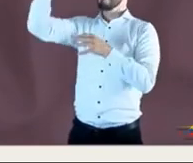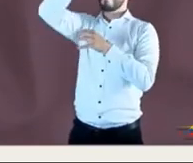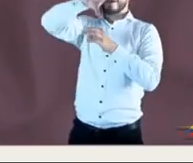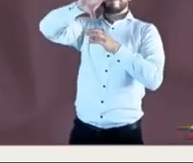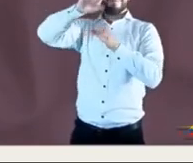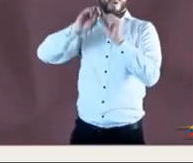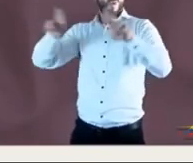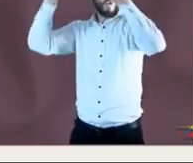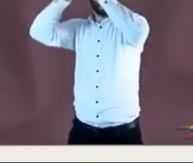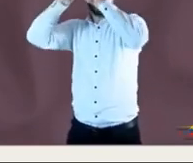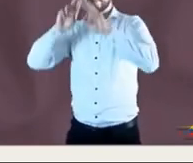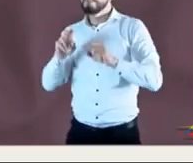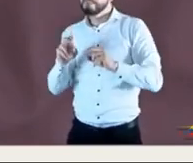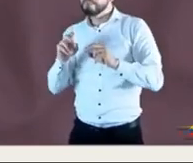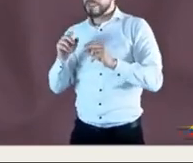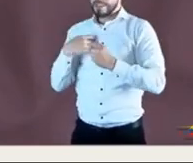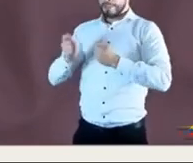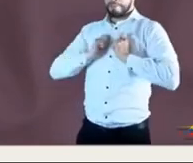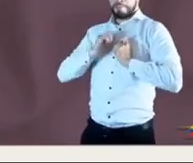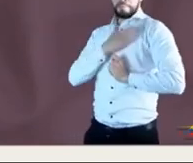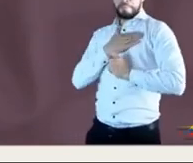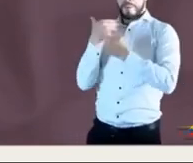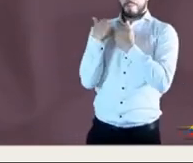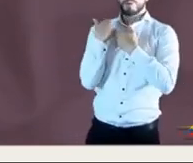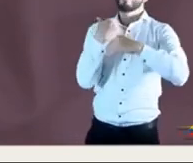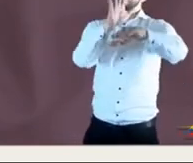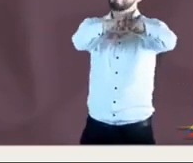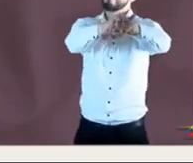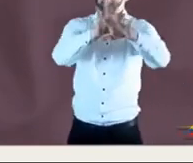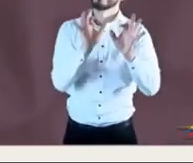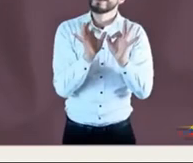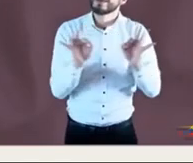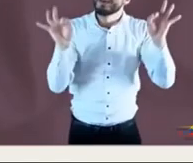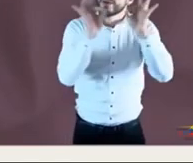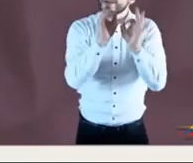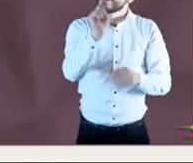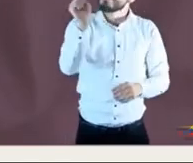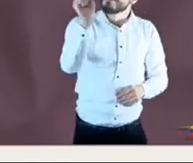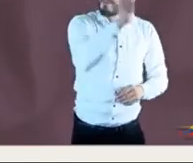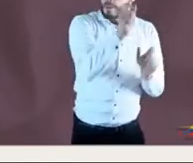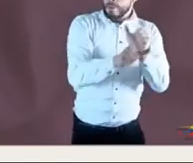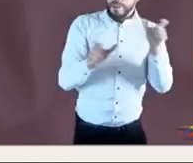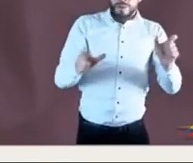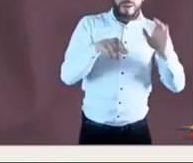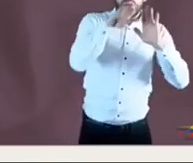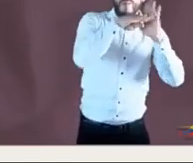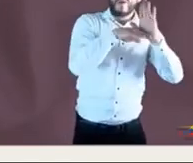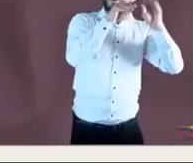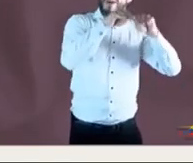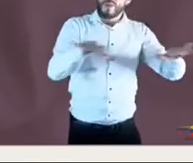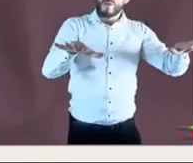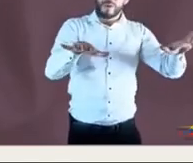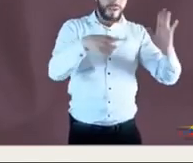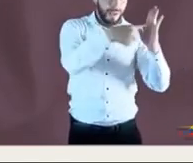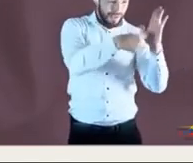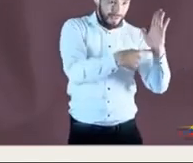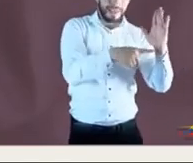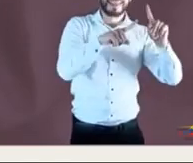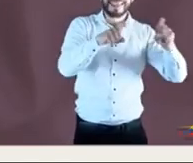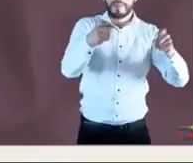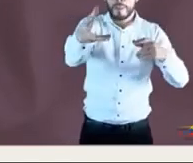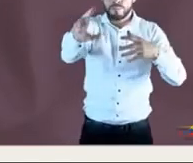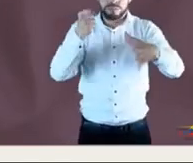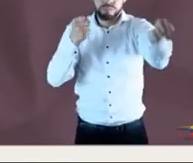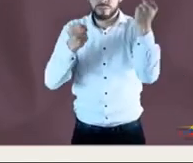que la Comisión Nacional de Garantías de Seguridad avance en el diseño e implementación de la política pública de desmantelamiento